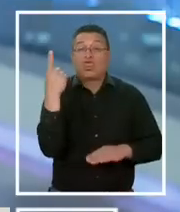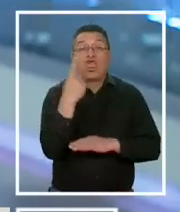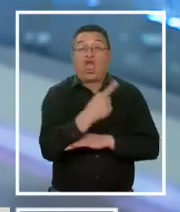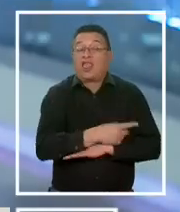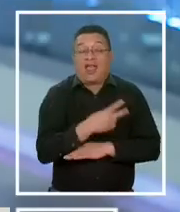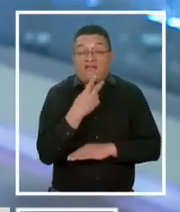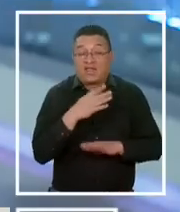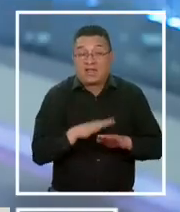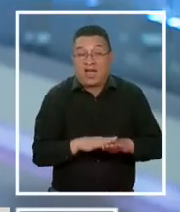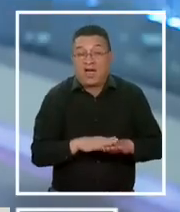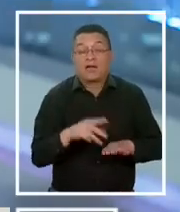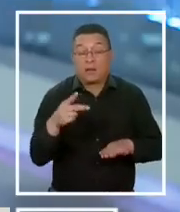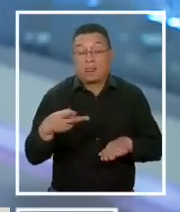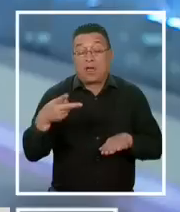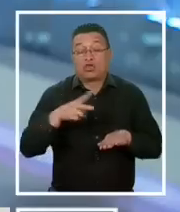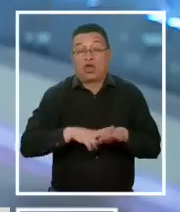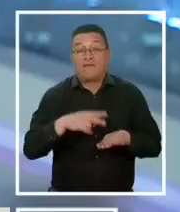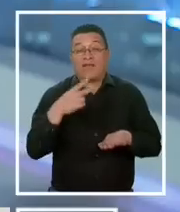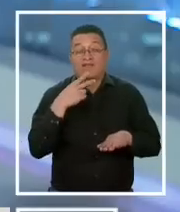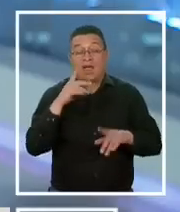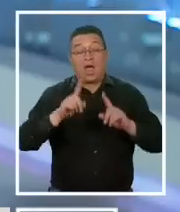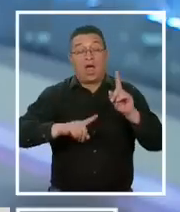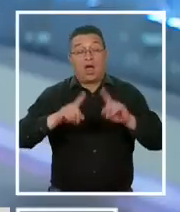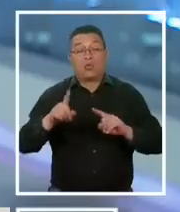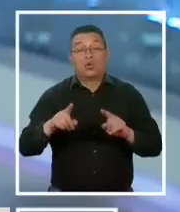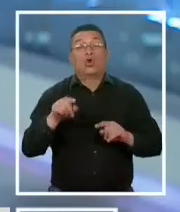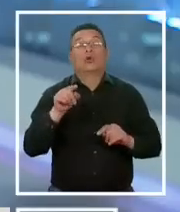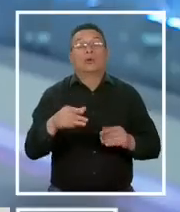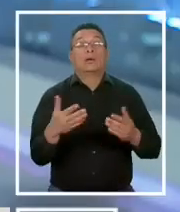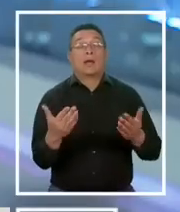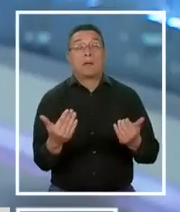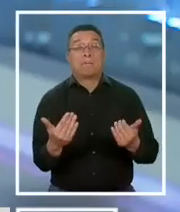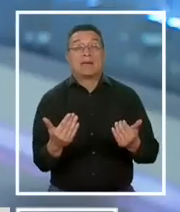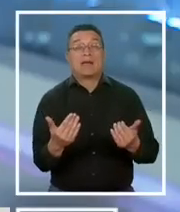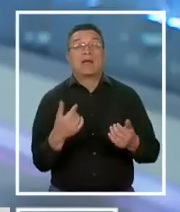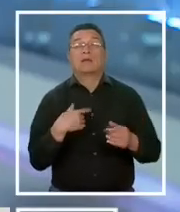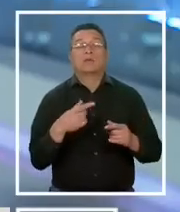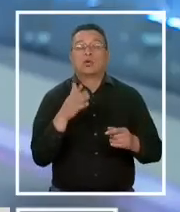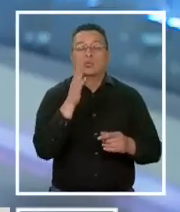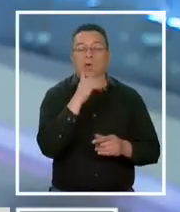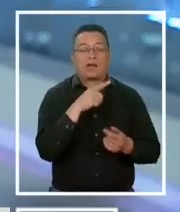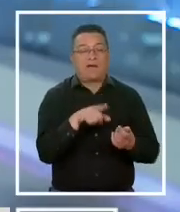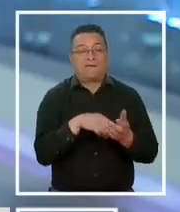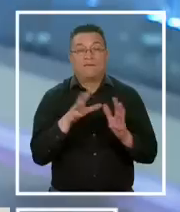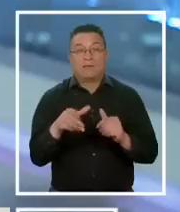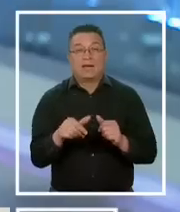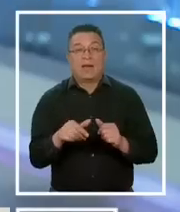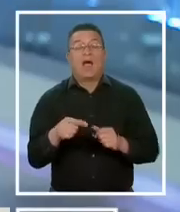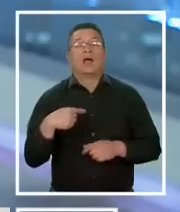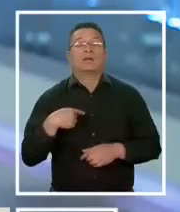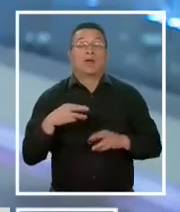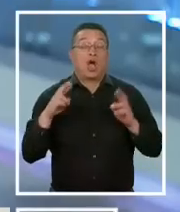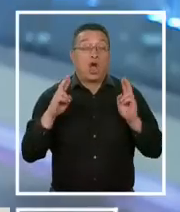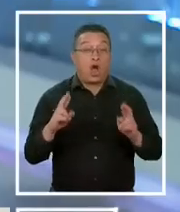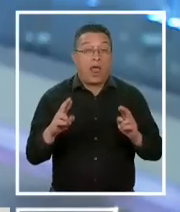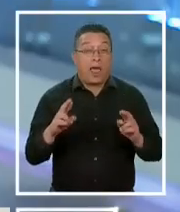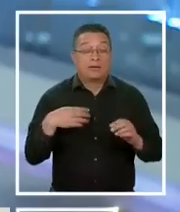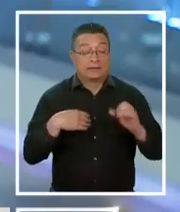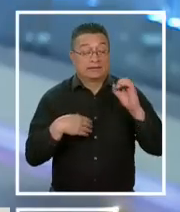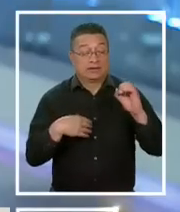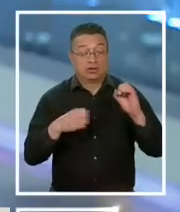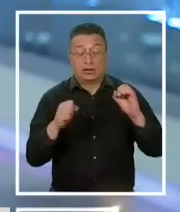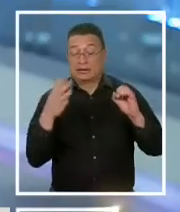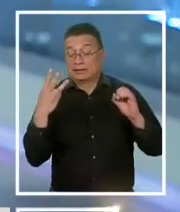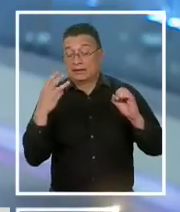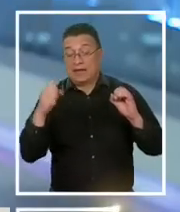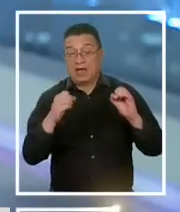Incluso el doble de su vida en algunos casos que están esperando y que no están en una familia lo hablábamos delante Ojalá entre los cero y tres